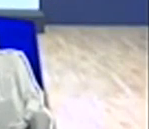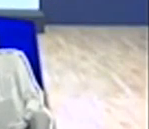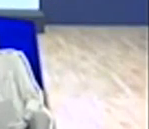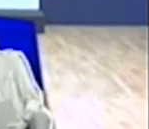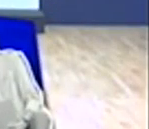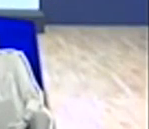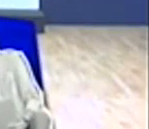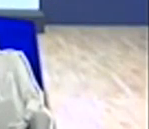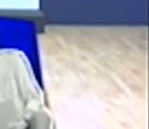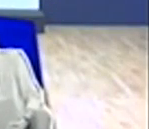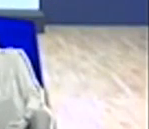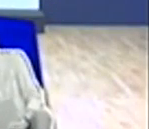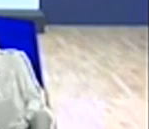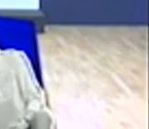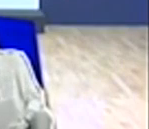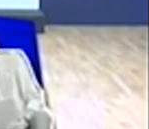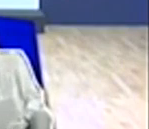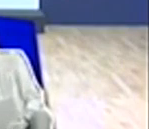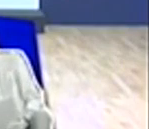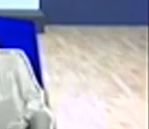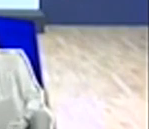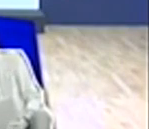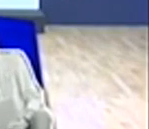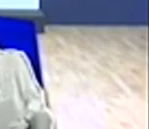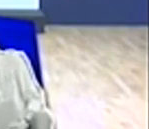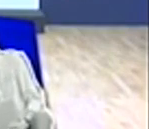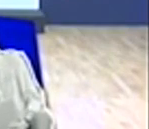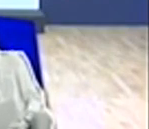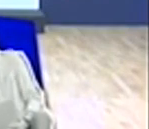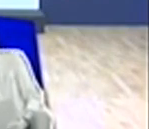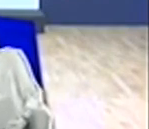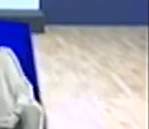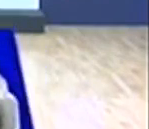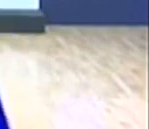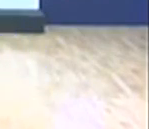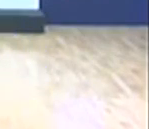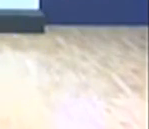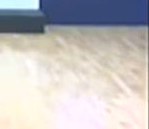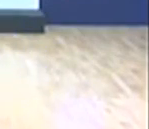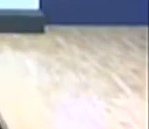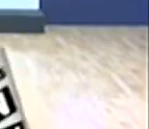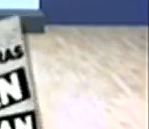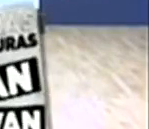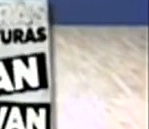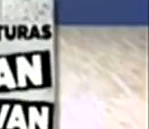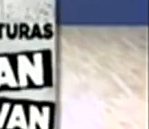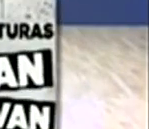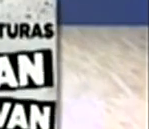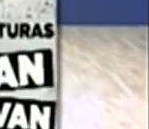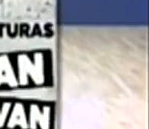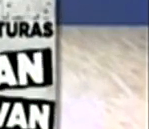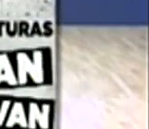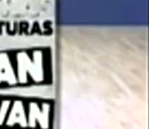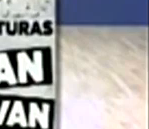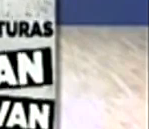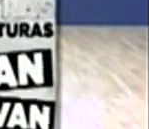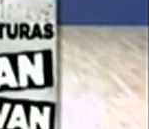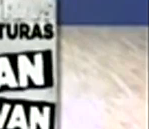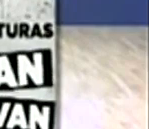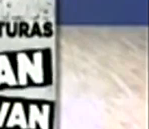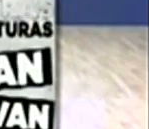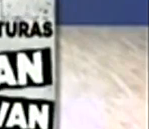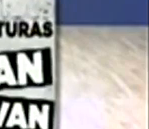Nuestras licenciaturas te abren paso en el mundo laboral y del emprendimiento para crear, innovar y transformar tu entorno.